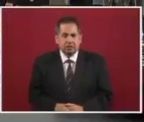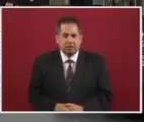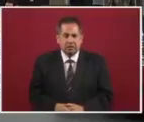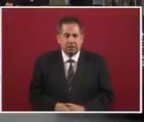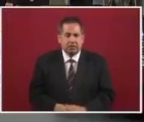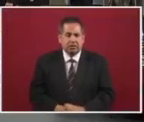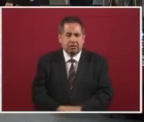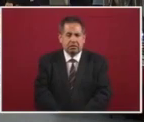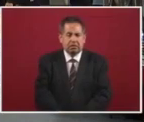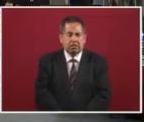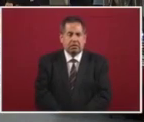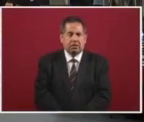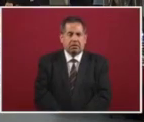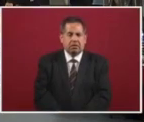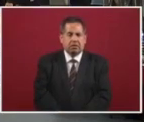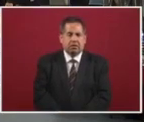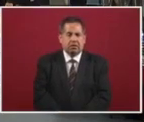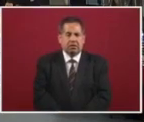Sí.